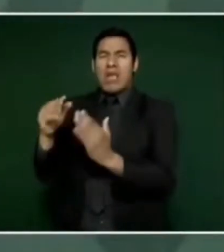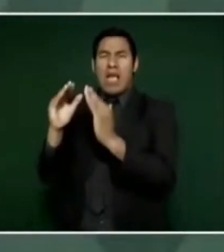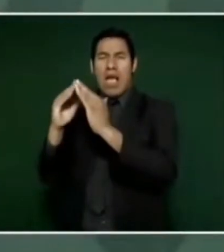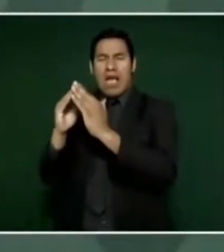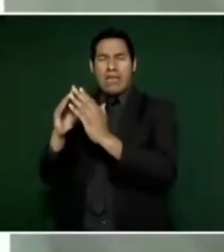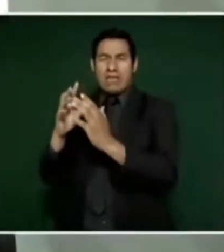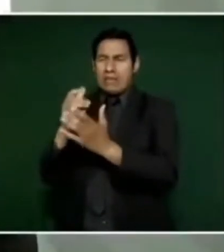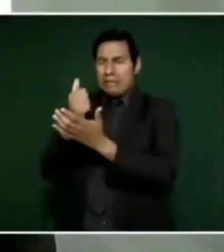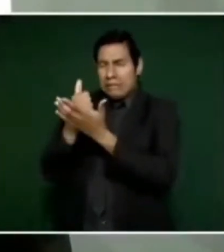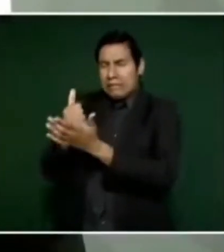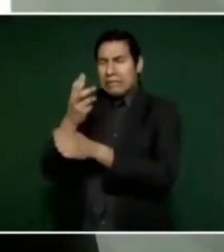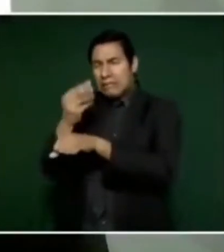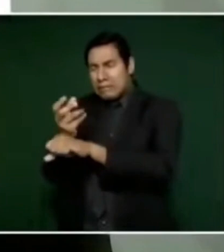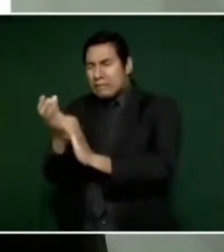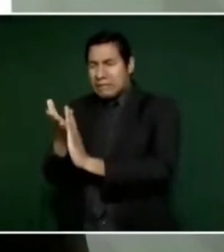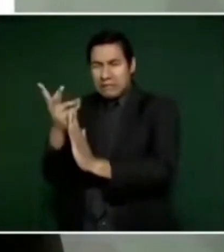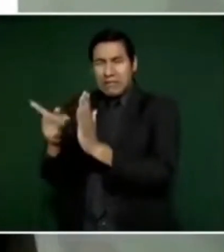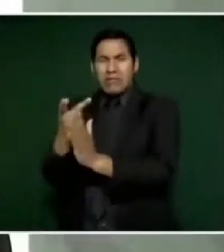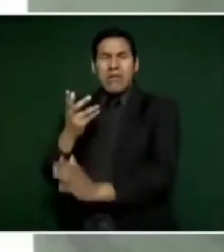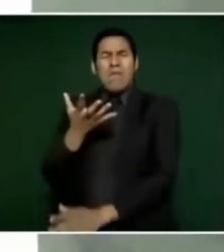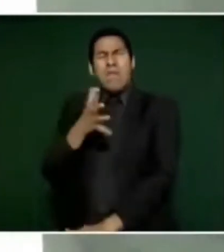calculando